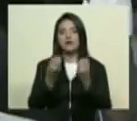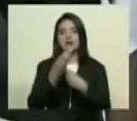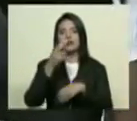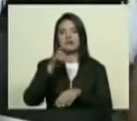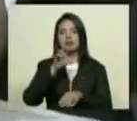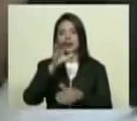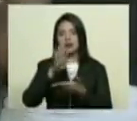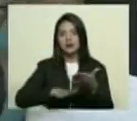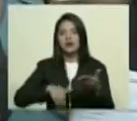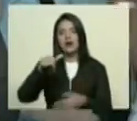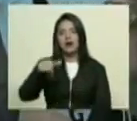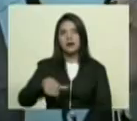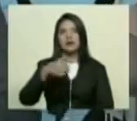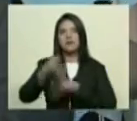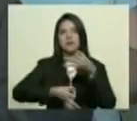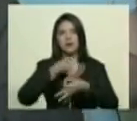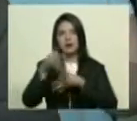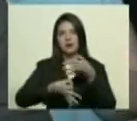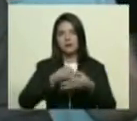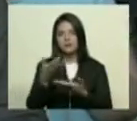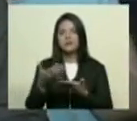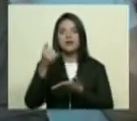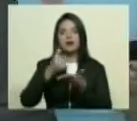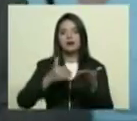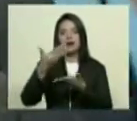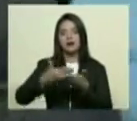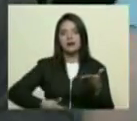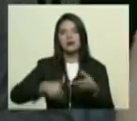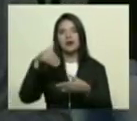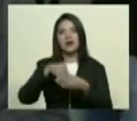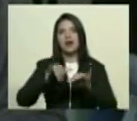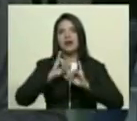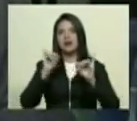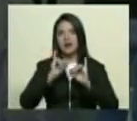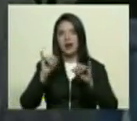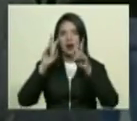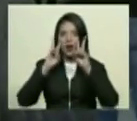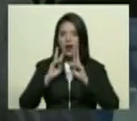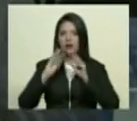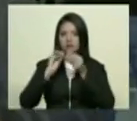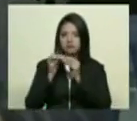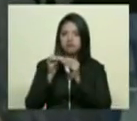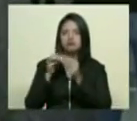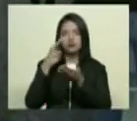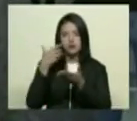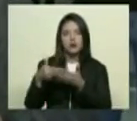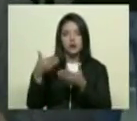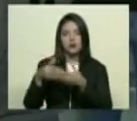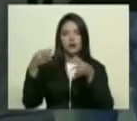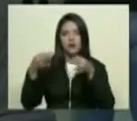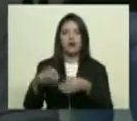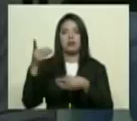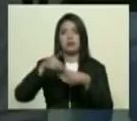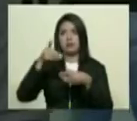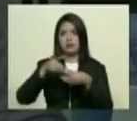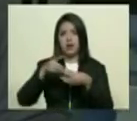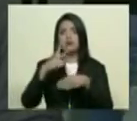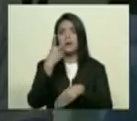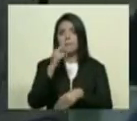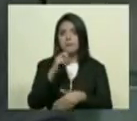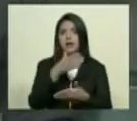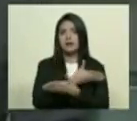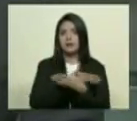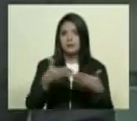electoral explicaba que el registro electoral ya fue auditado y se pudo comprobar una data superior a